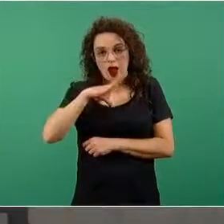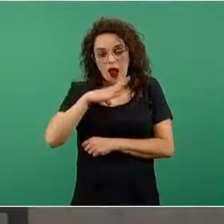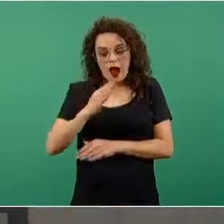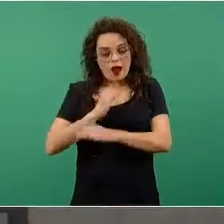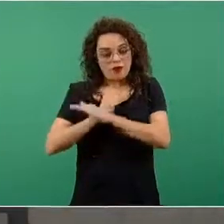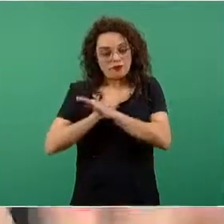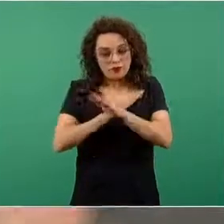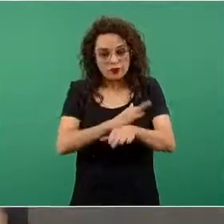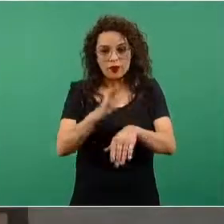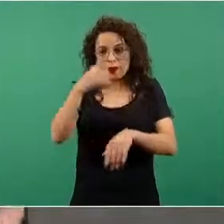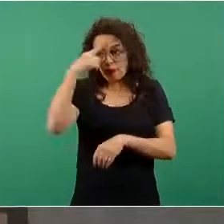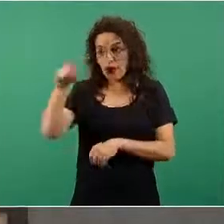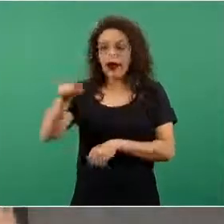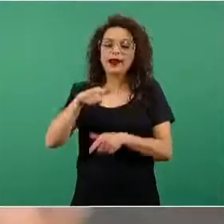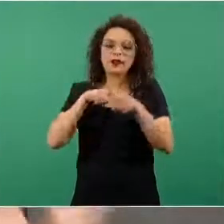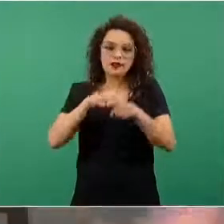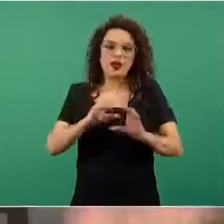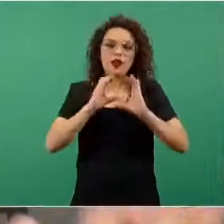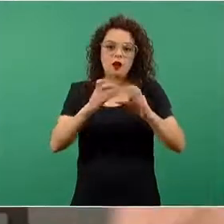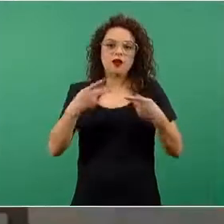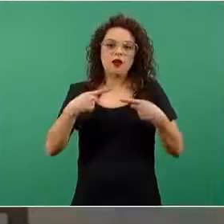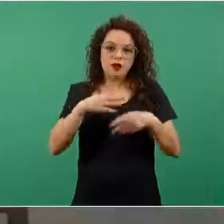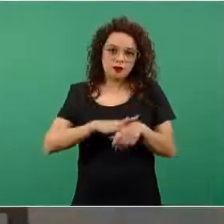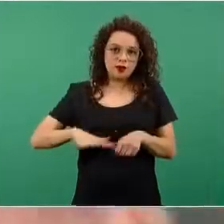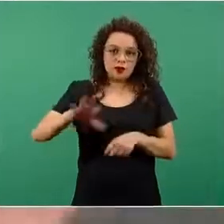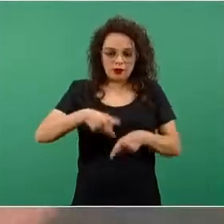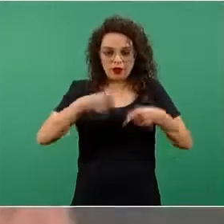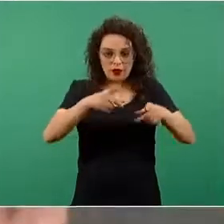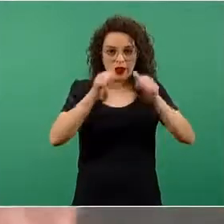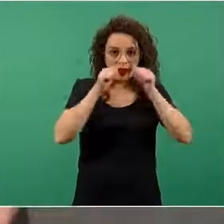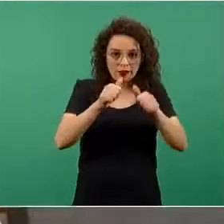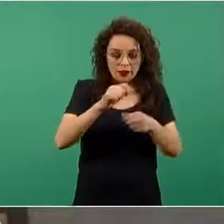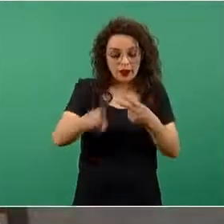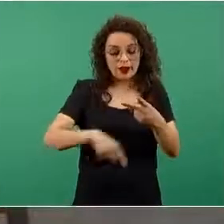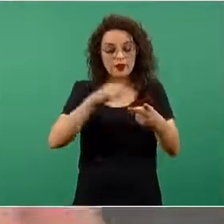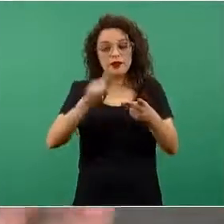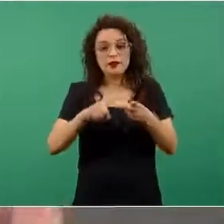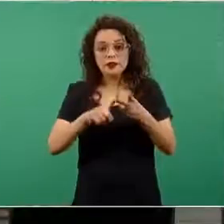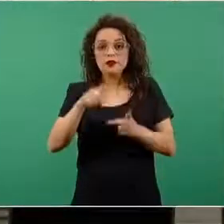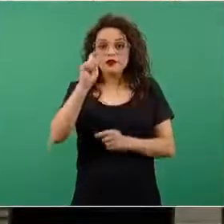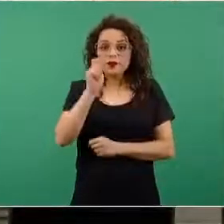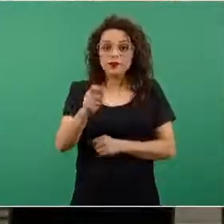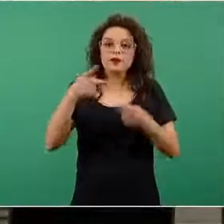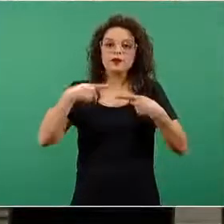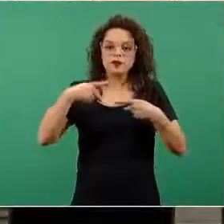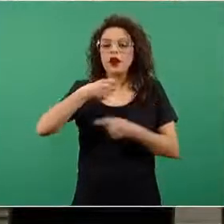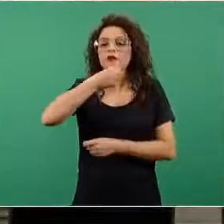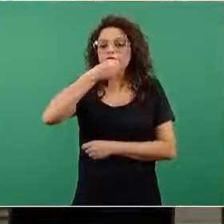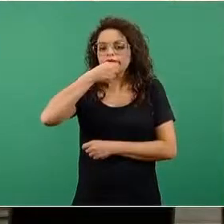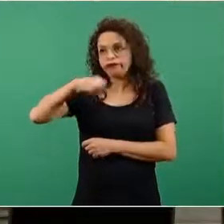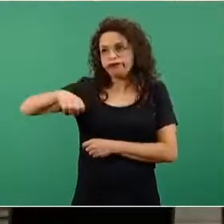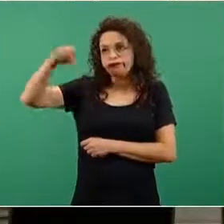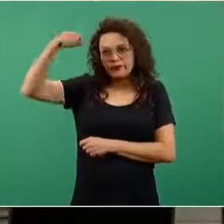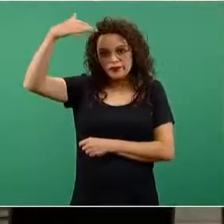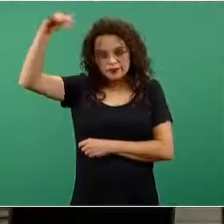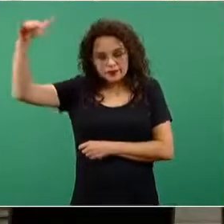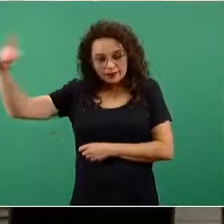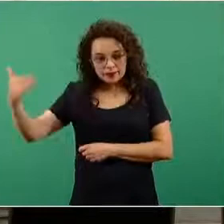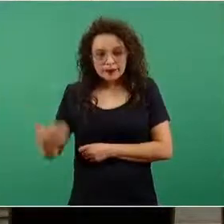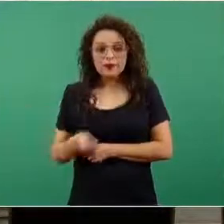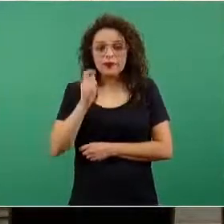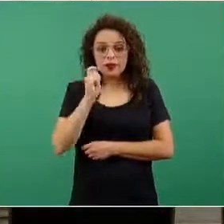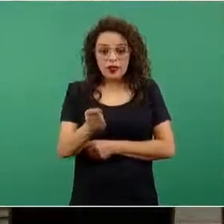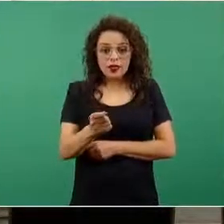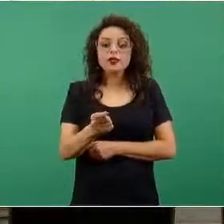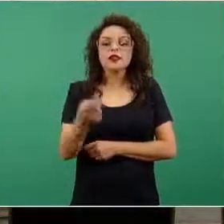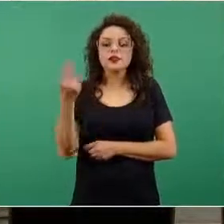nos protegen, y segundo, a las personas adultas mayores. Recordar que el objetivo fundamental de la vacunación es reducir